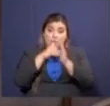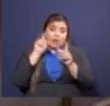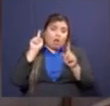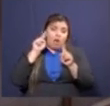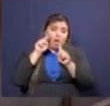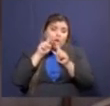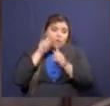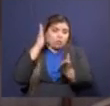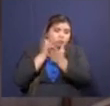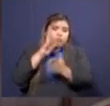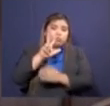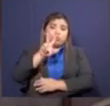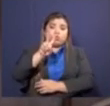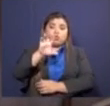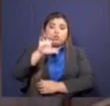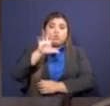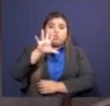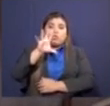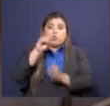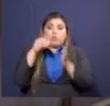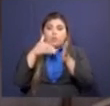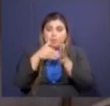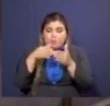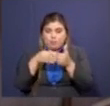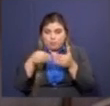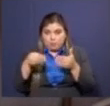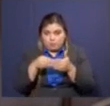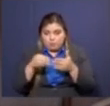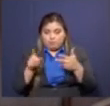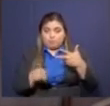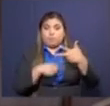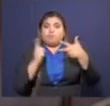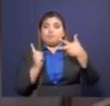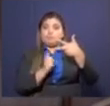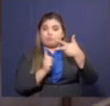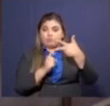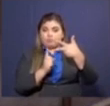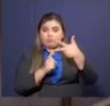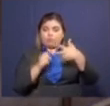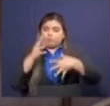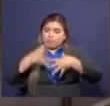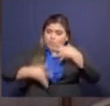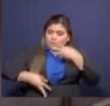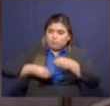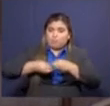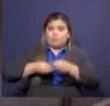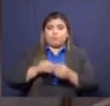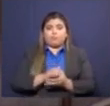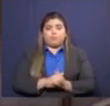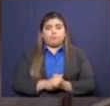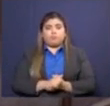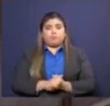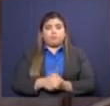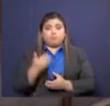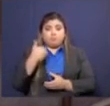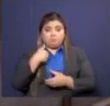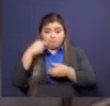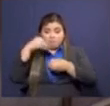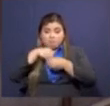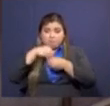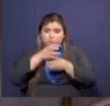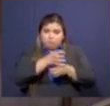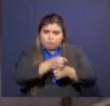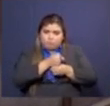hasta 250.000 balboas. Tres, además, tenemos un fondo de garantía